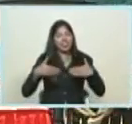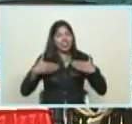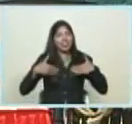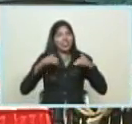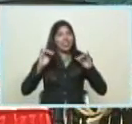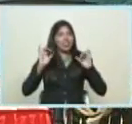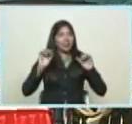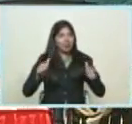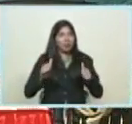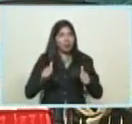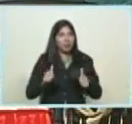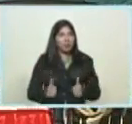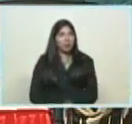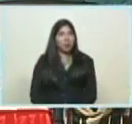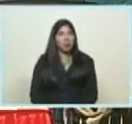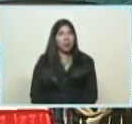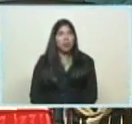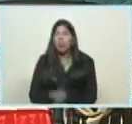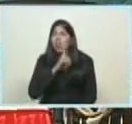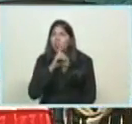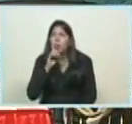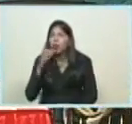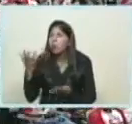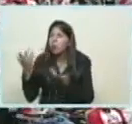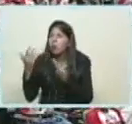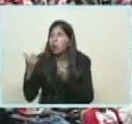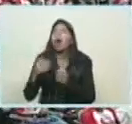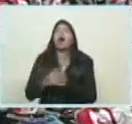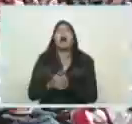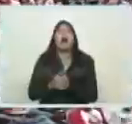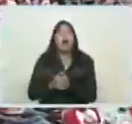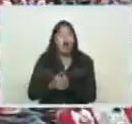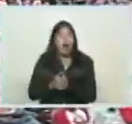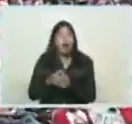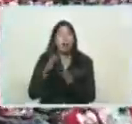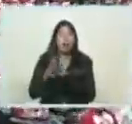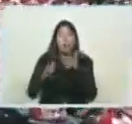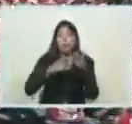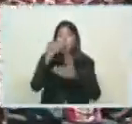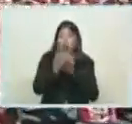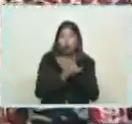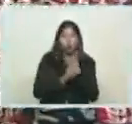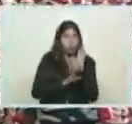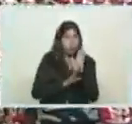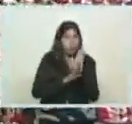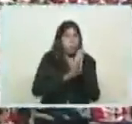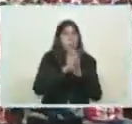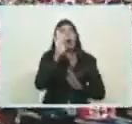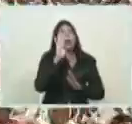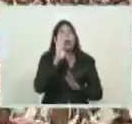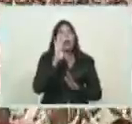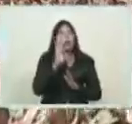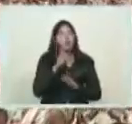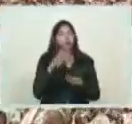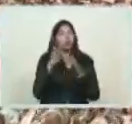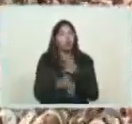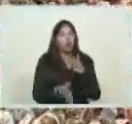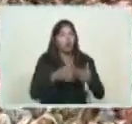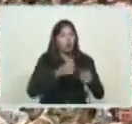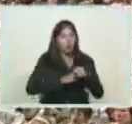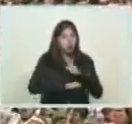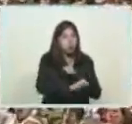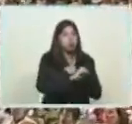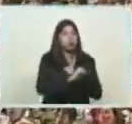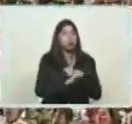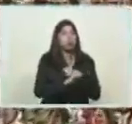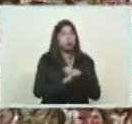El plan parto humanizado, que pica y se extiende y va en pleno desarrollo. Blanca,